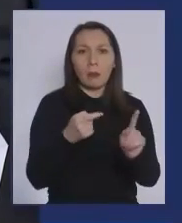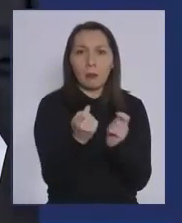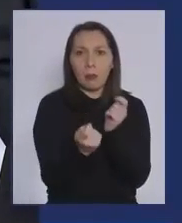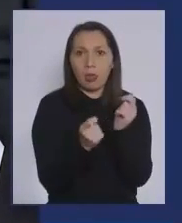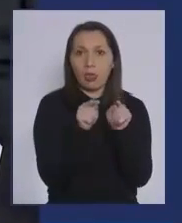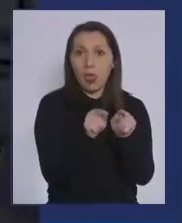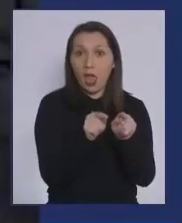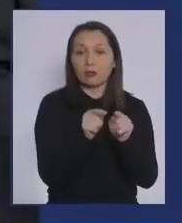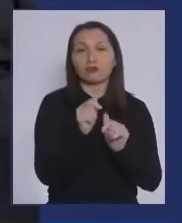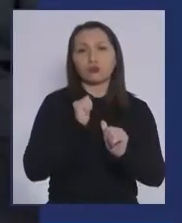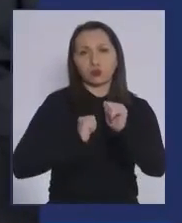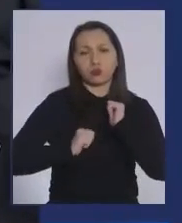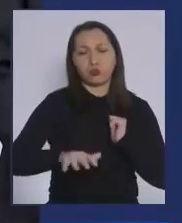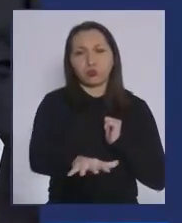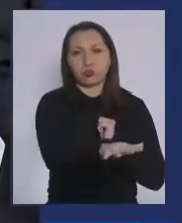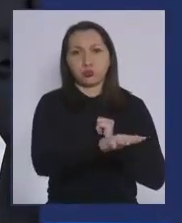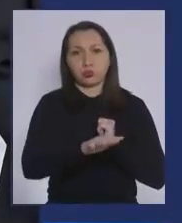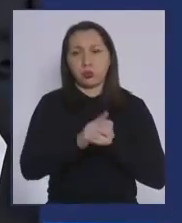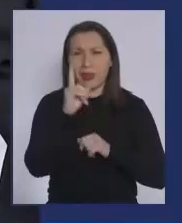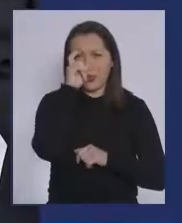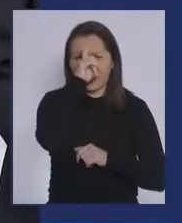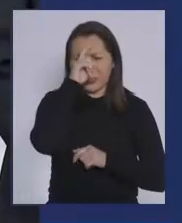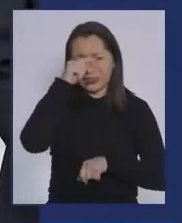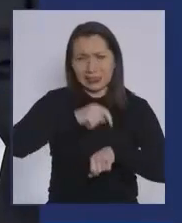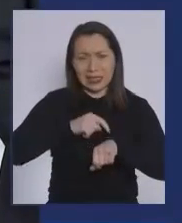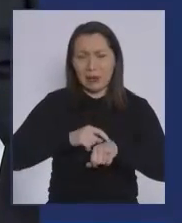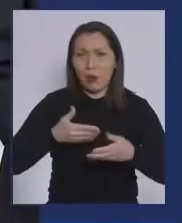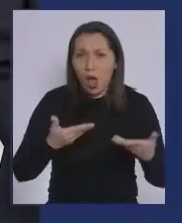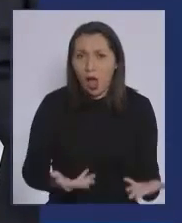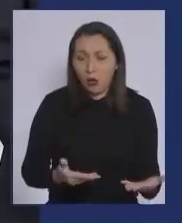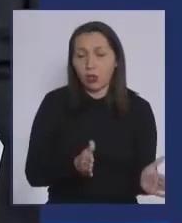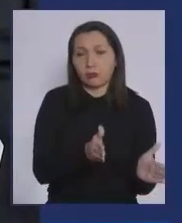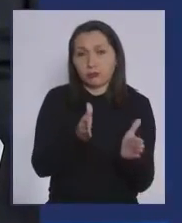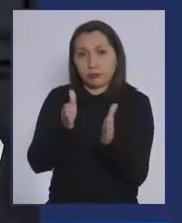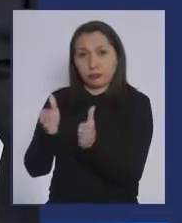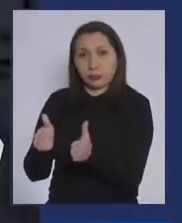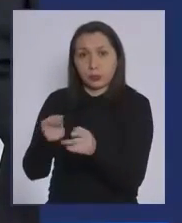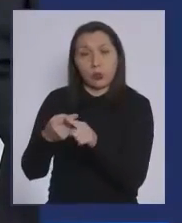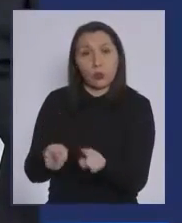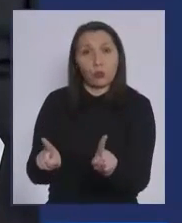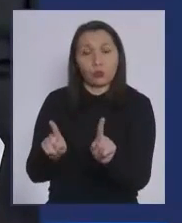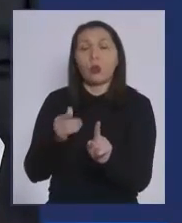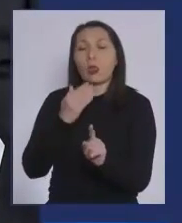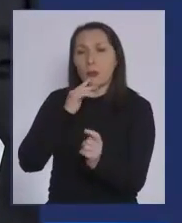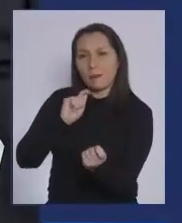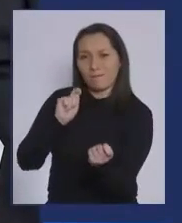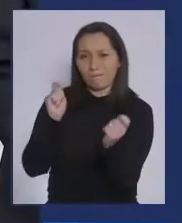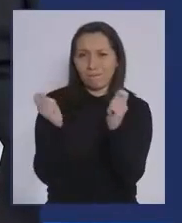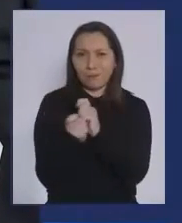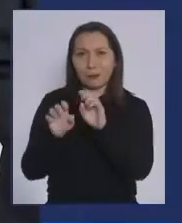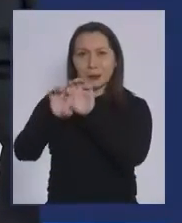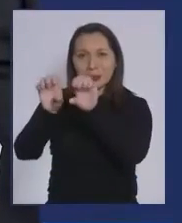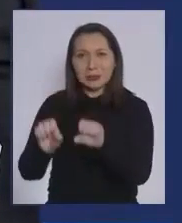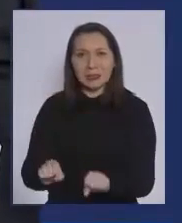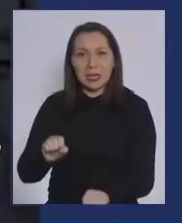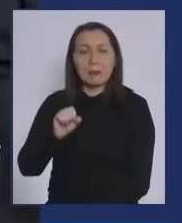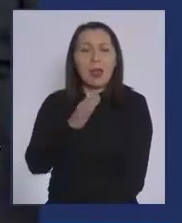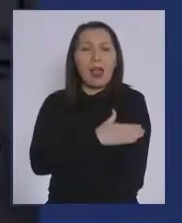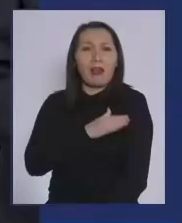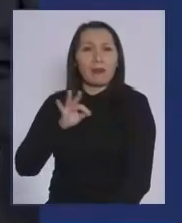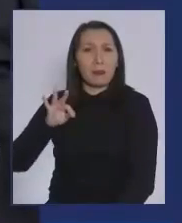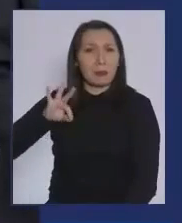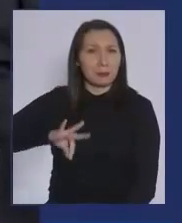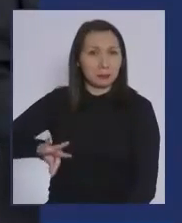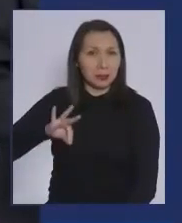que está sufriendo en tiempos de adversidad y por otra reformar el sistema de pensiones para